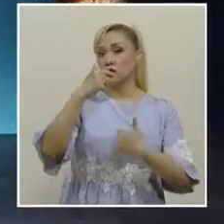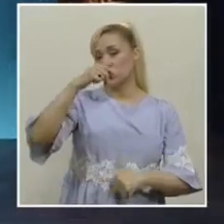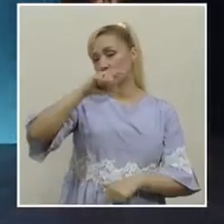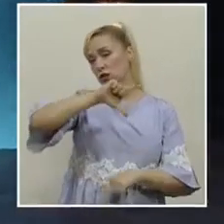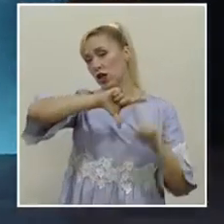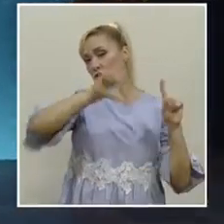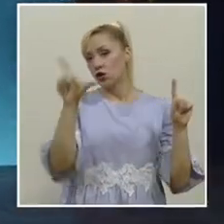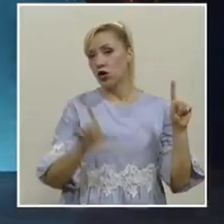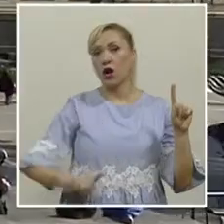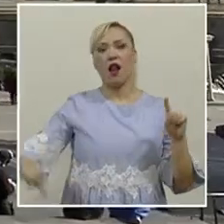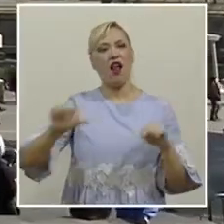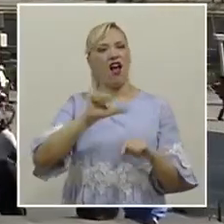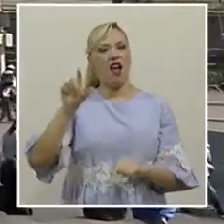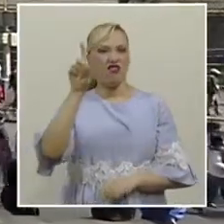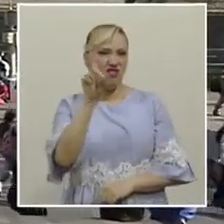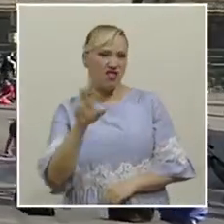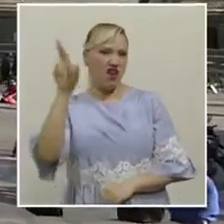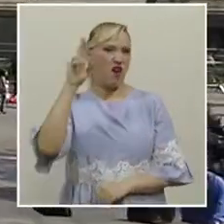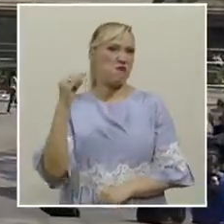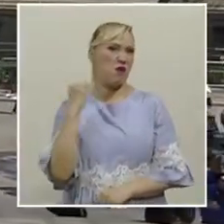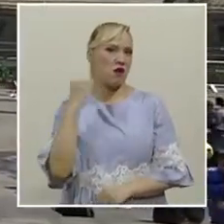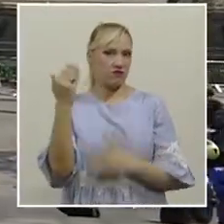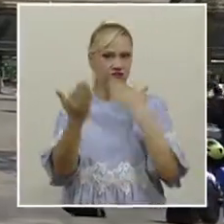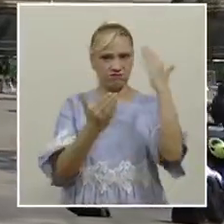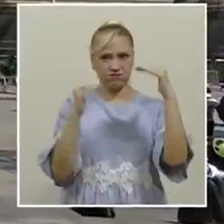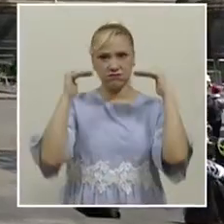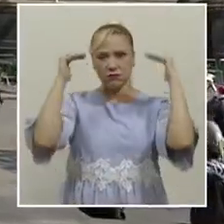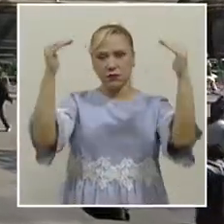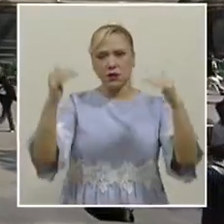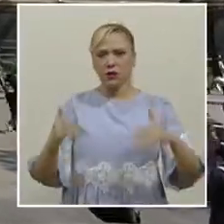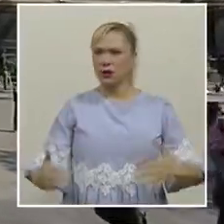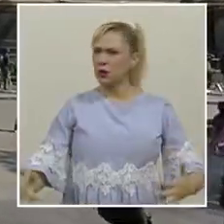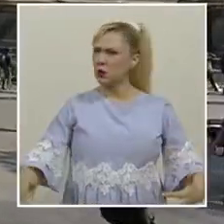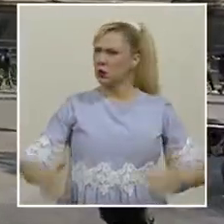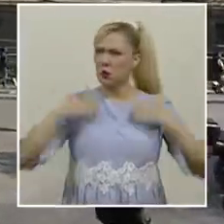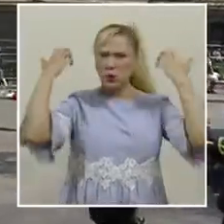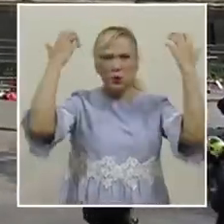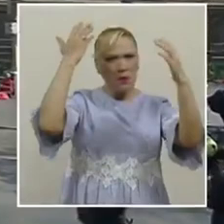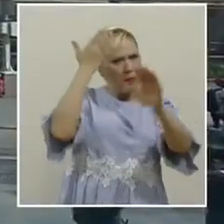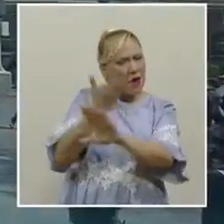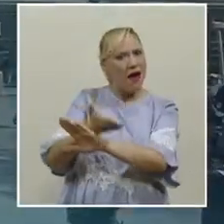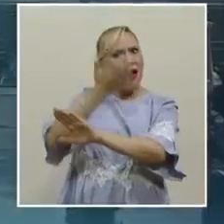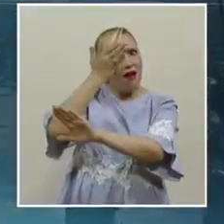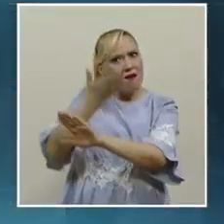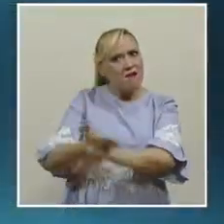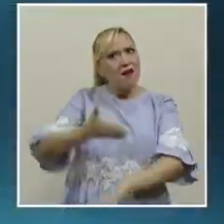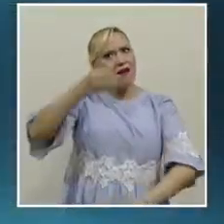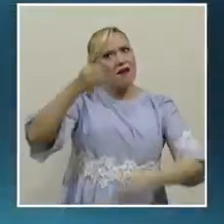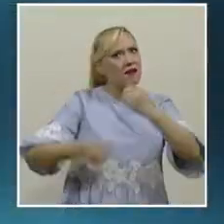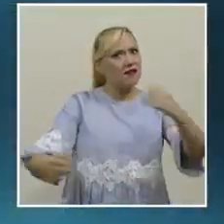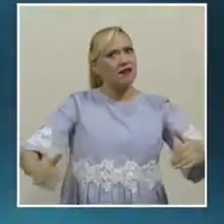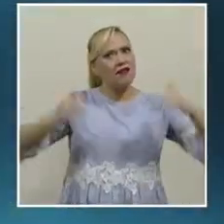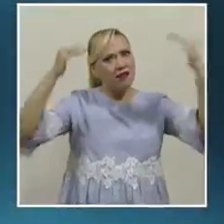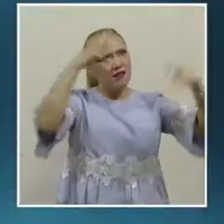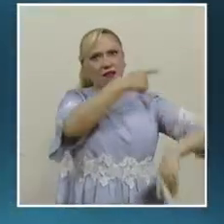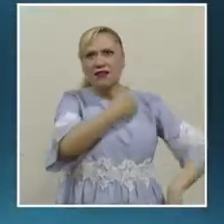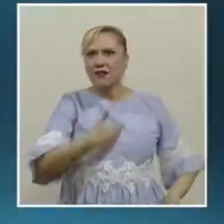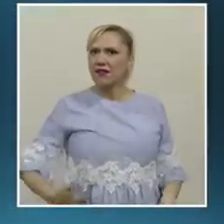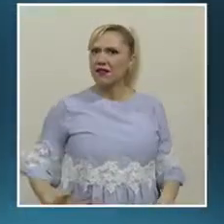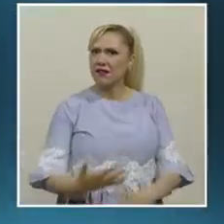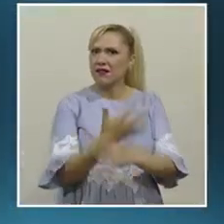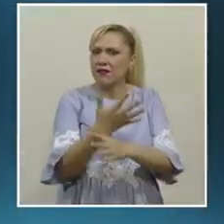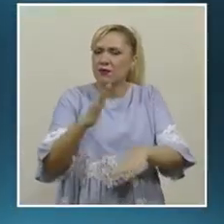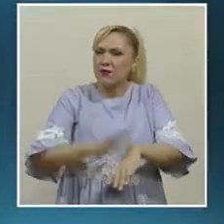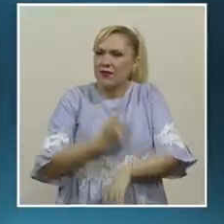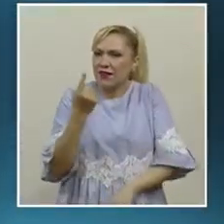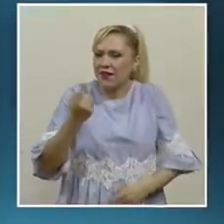Doctores en Derecho condenó los ataques en contra de integrantes del Poder Judicial de la Federación hechos por el Ejecutivo Federal.